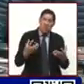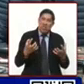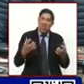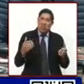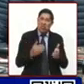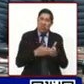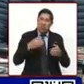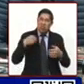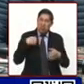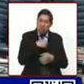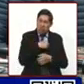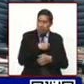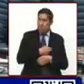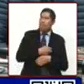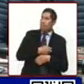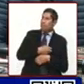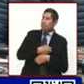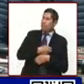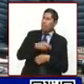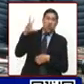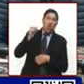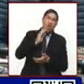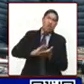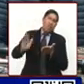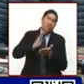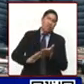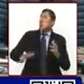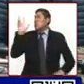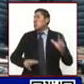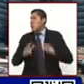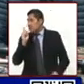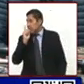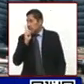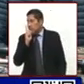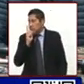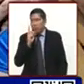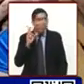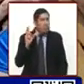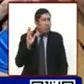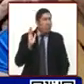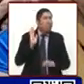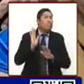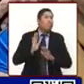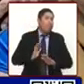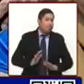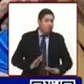y tampoco vamos a medir consecuencias y si en caso hay infiltrados.